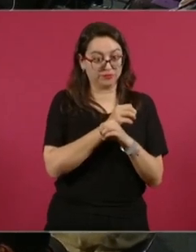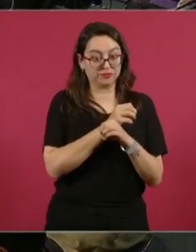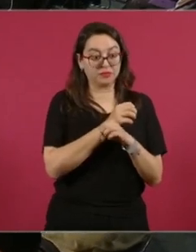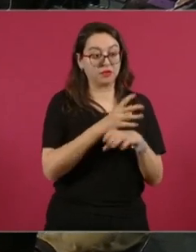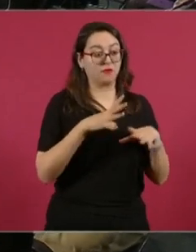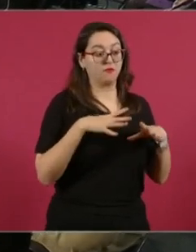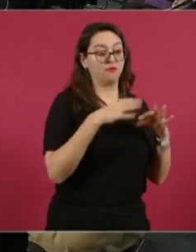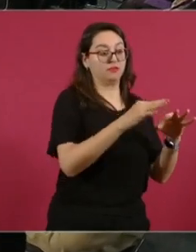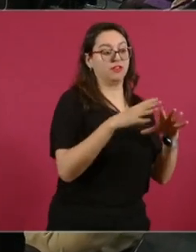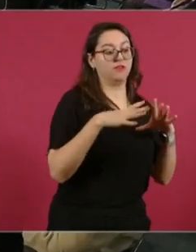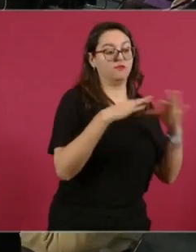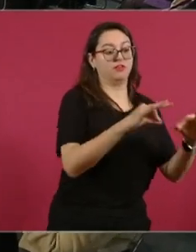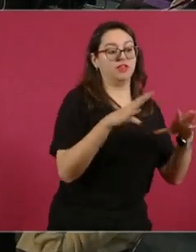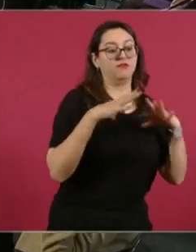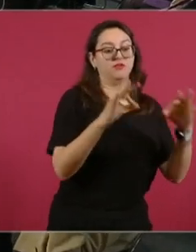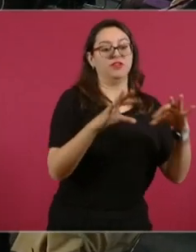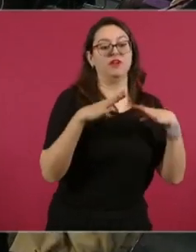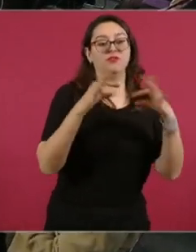Entonces,